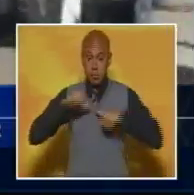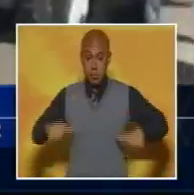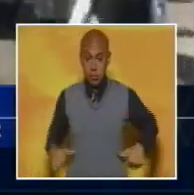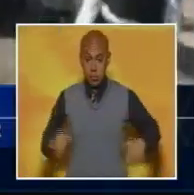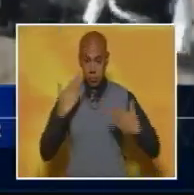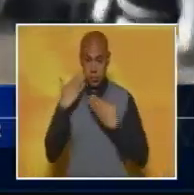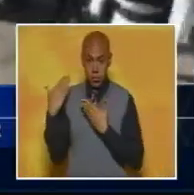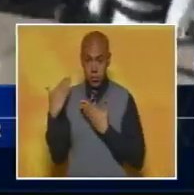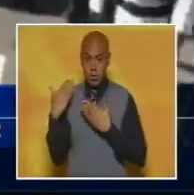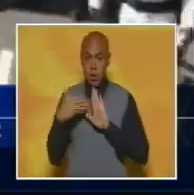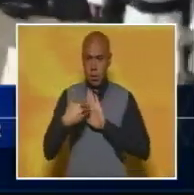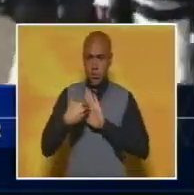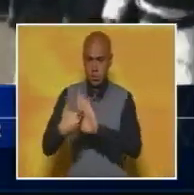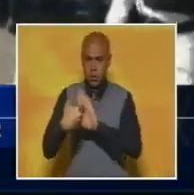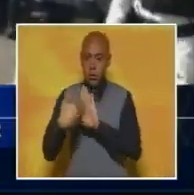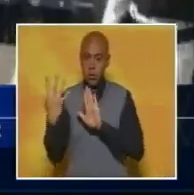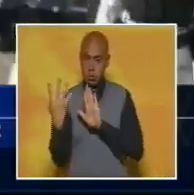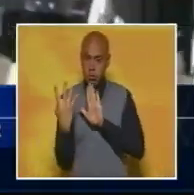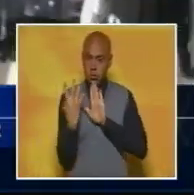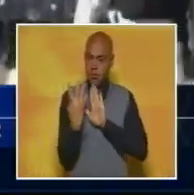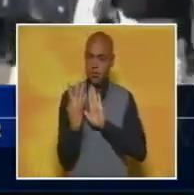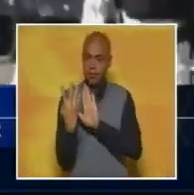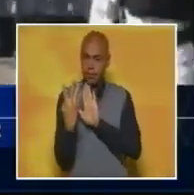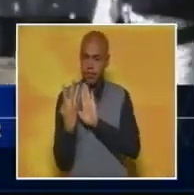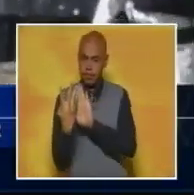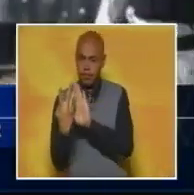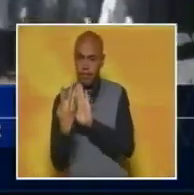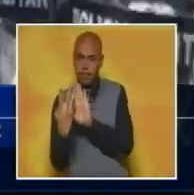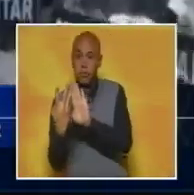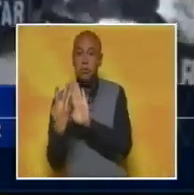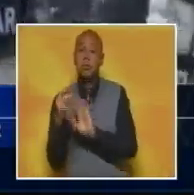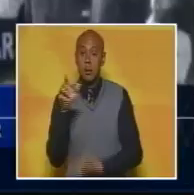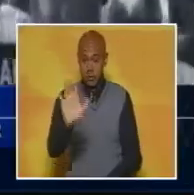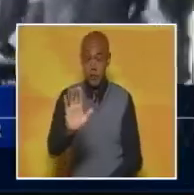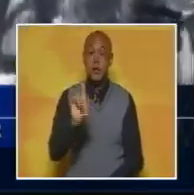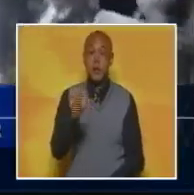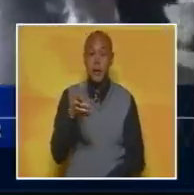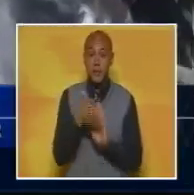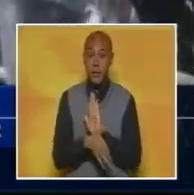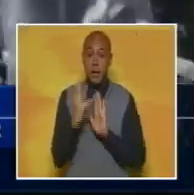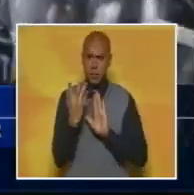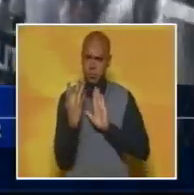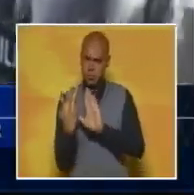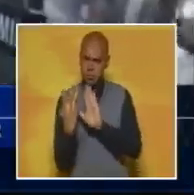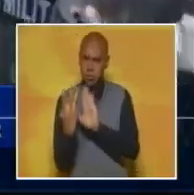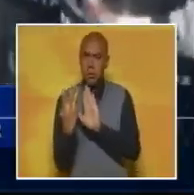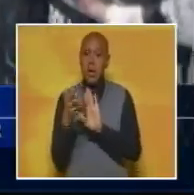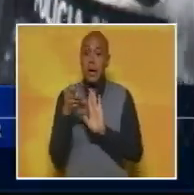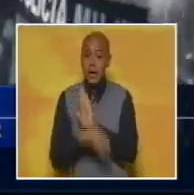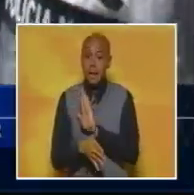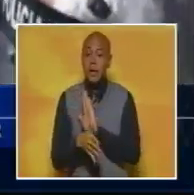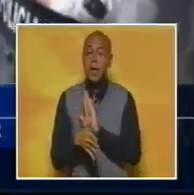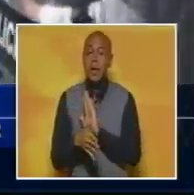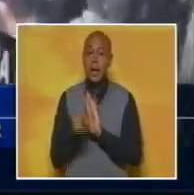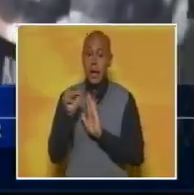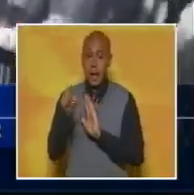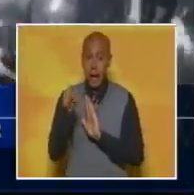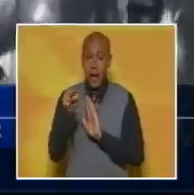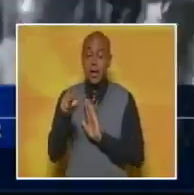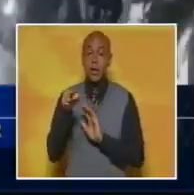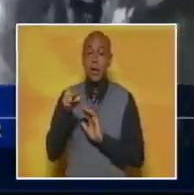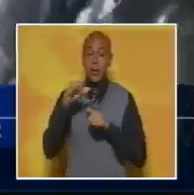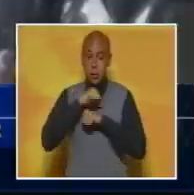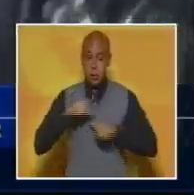encargaron de detener el avance de los centroamericanos, parte de la caravana migrante. La persecución de este cuerpo militar policial,